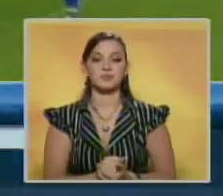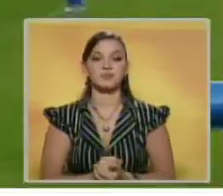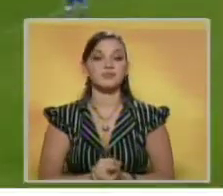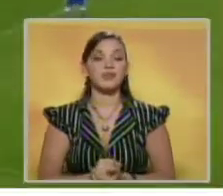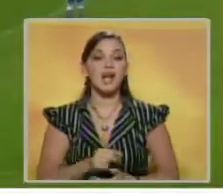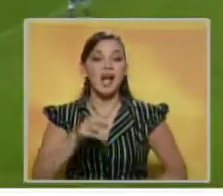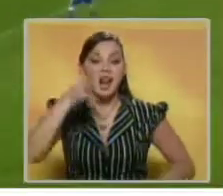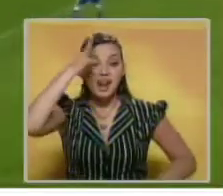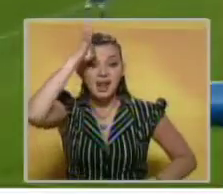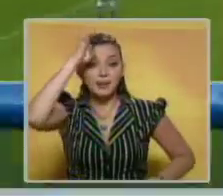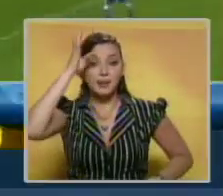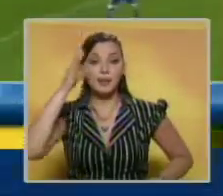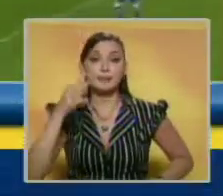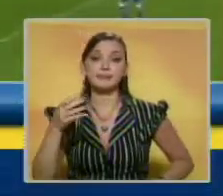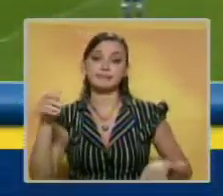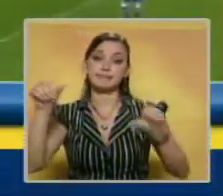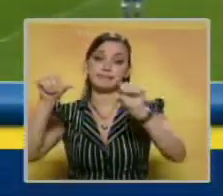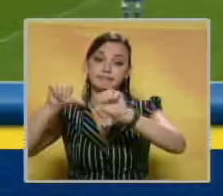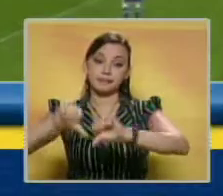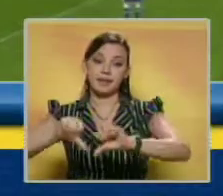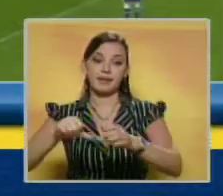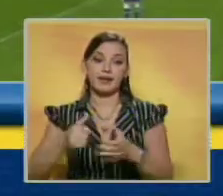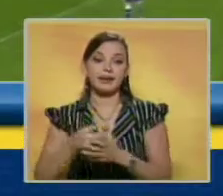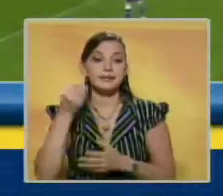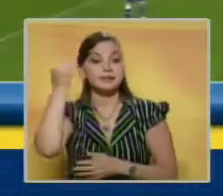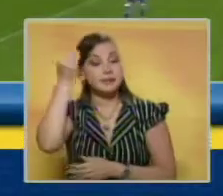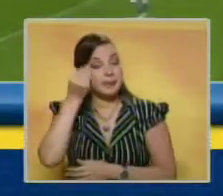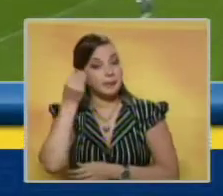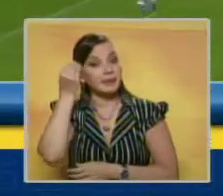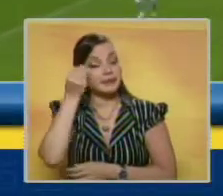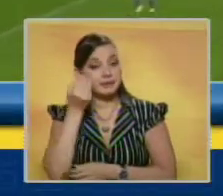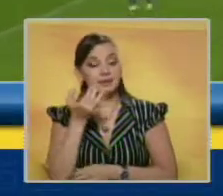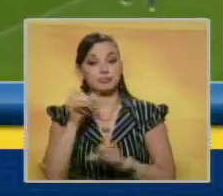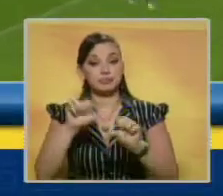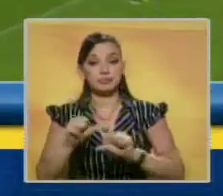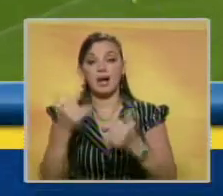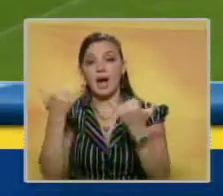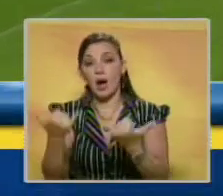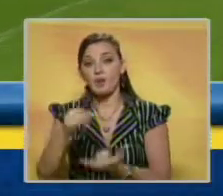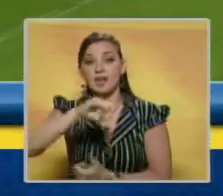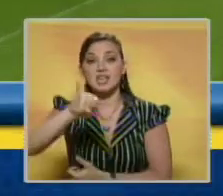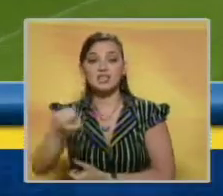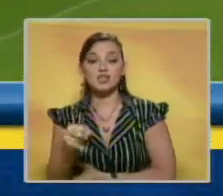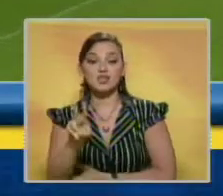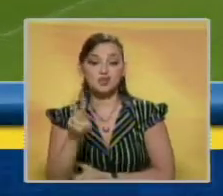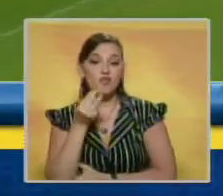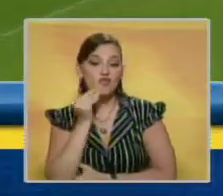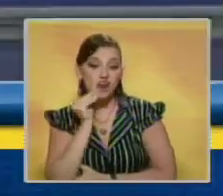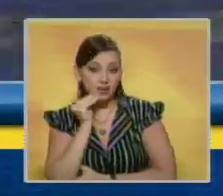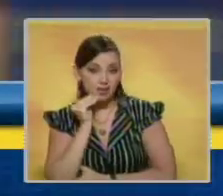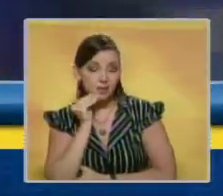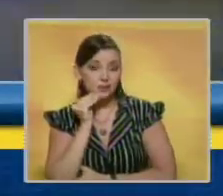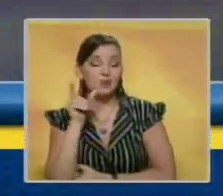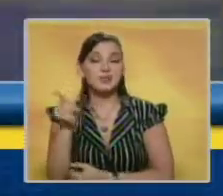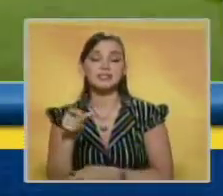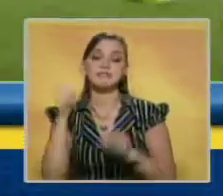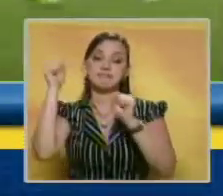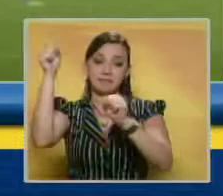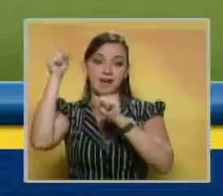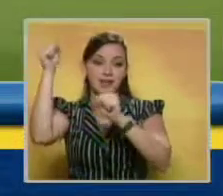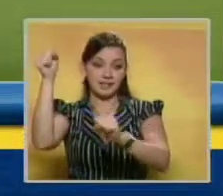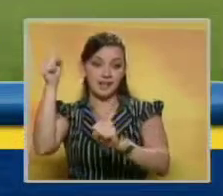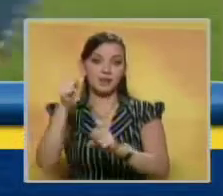Roma sigue alejándose del Scudetto, un título que parece ya prácticamente en poder de la Juventus. Y es que este lunes la Roma cayó ante la